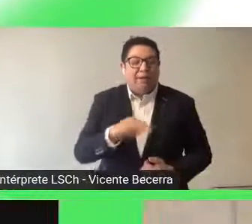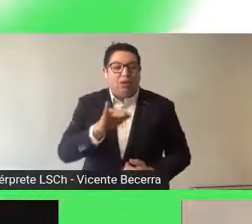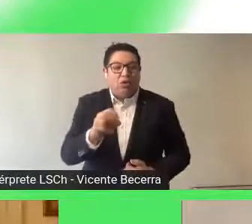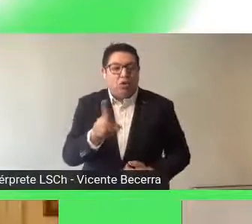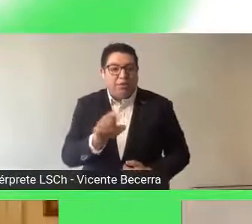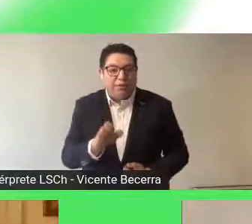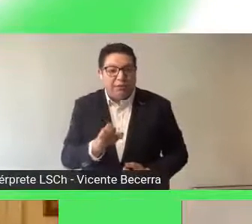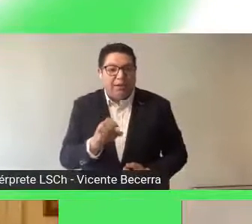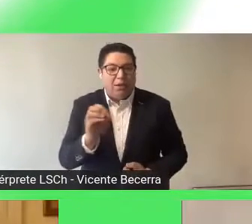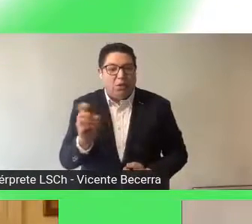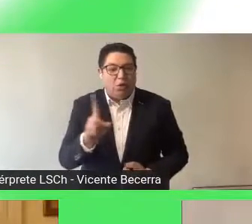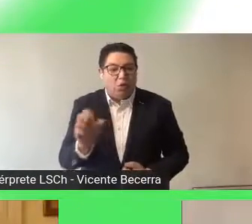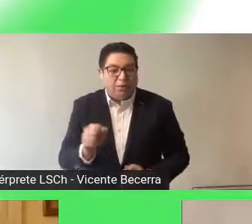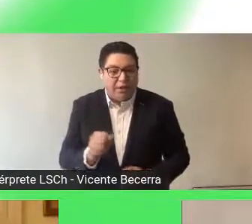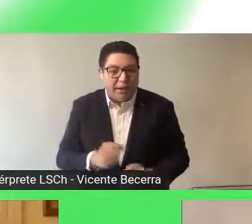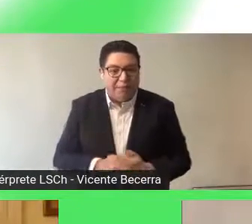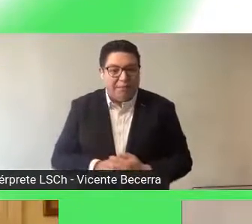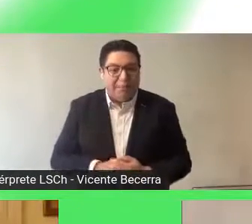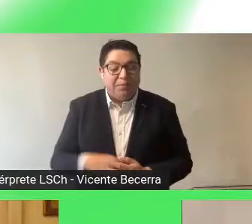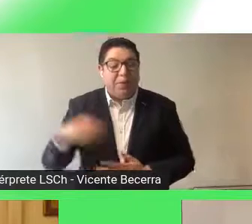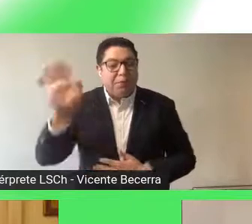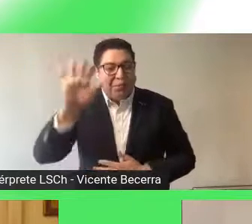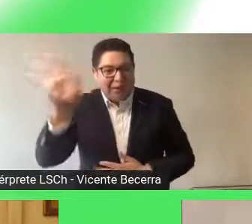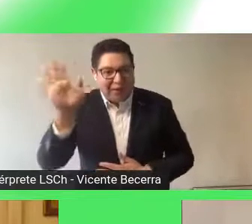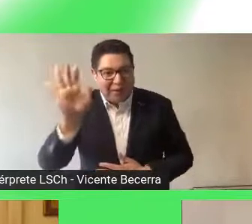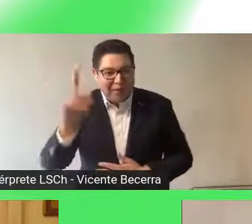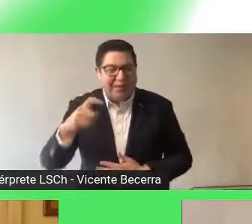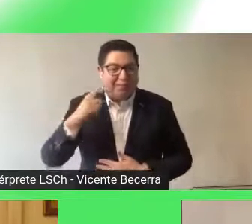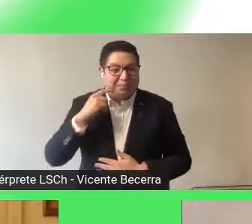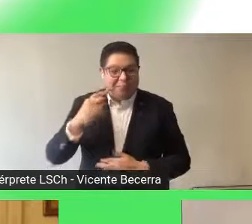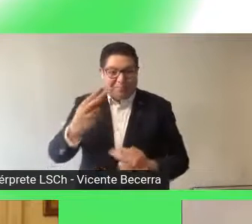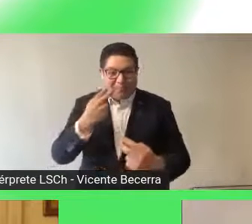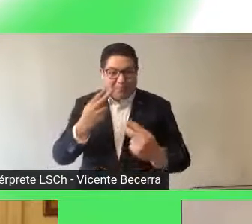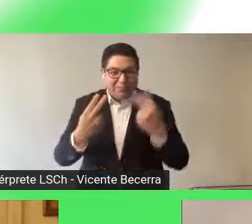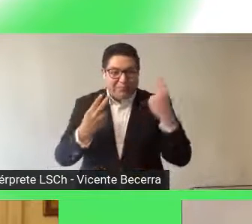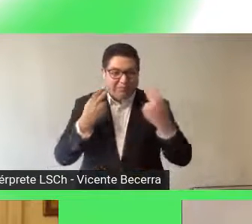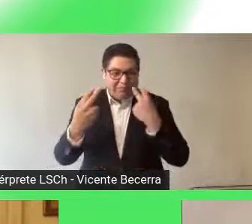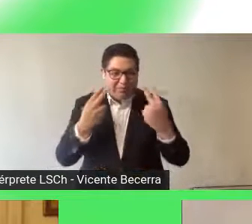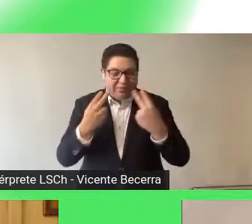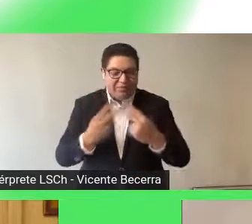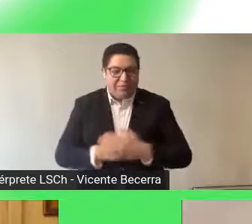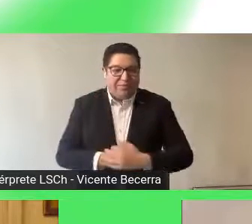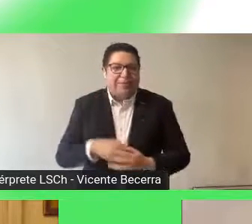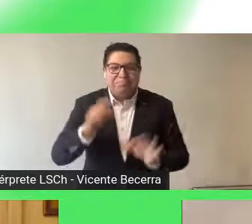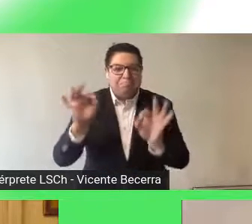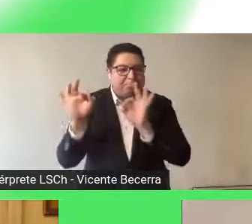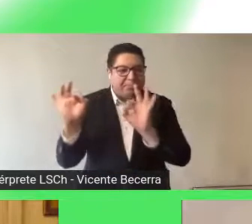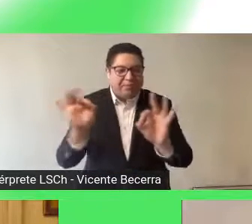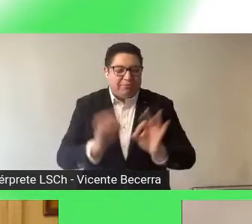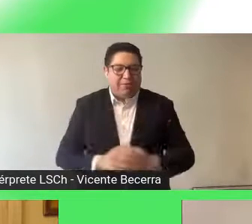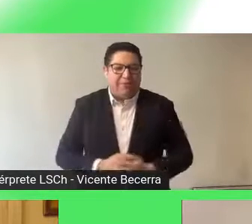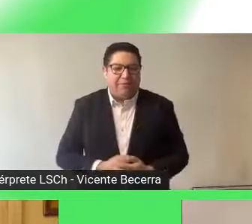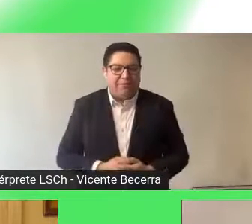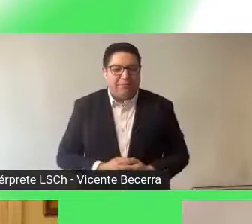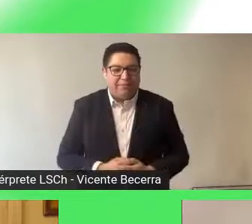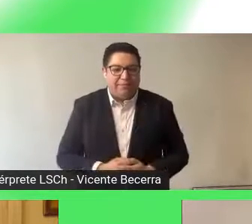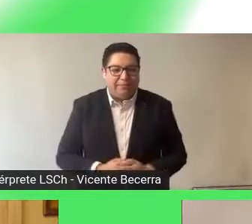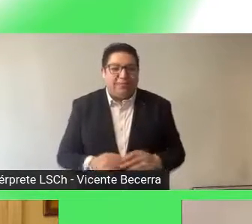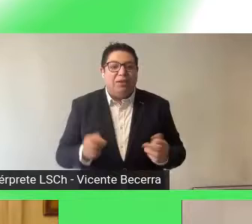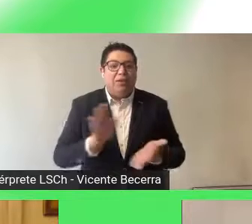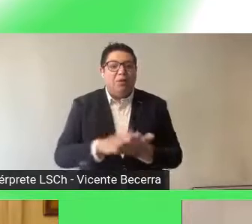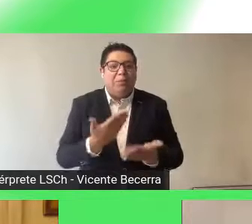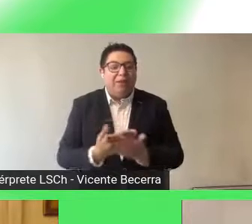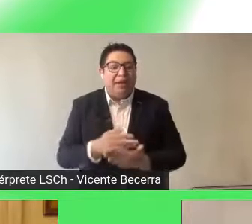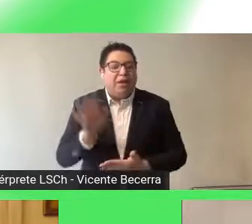por ahí? Hola, hola, ¿se escucha? Se escucha perfecto, ministro, bienvenido. ¿Qué tal? Hola,